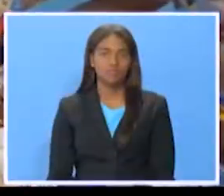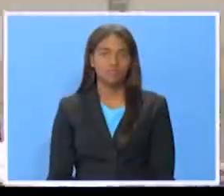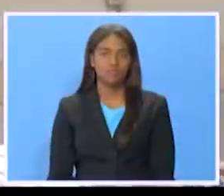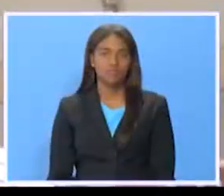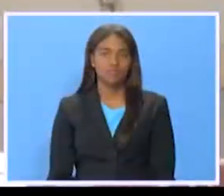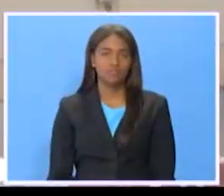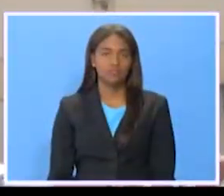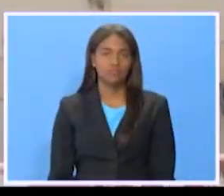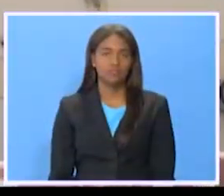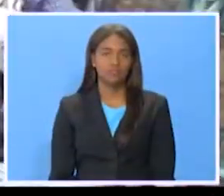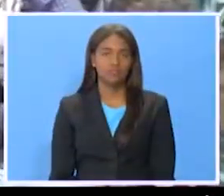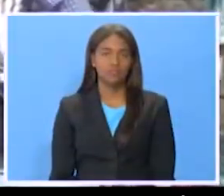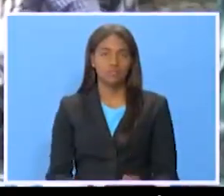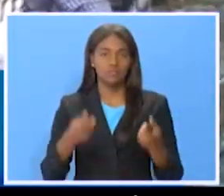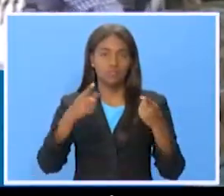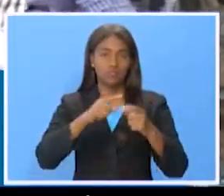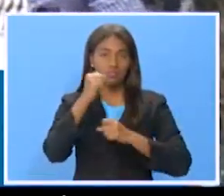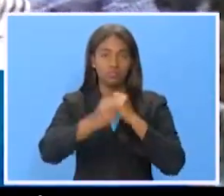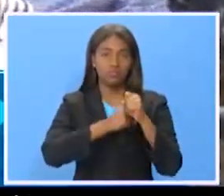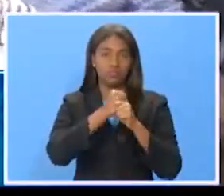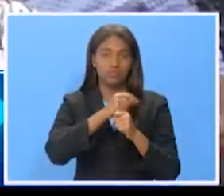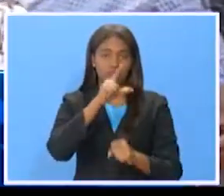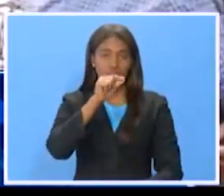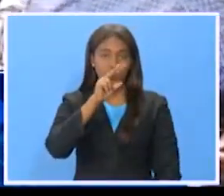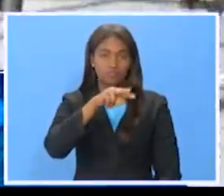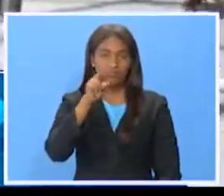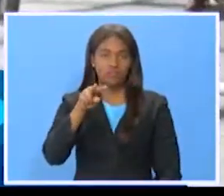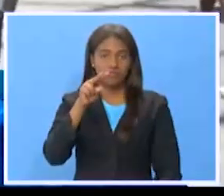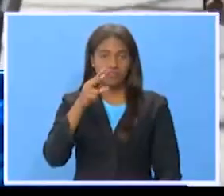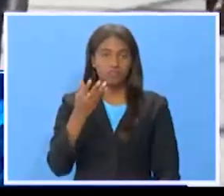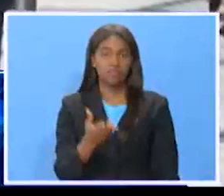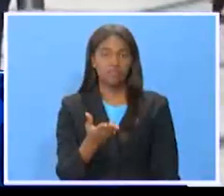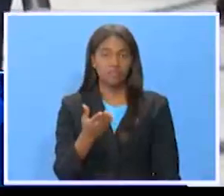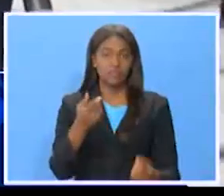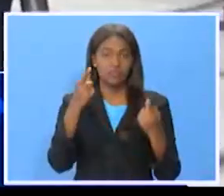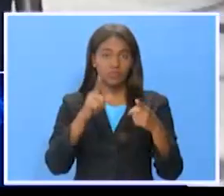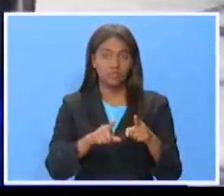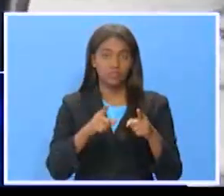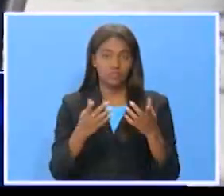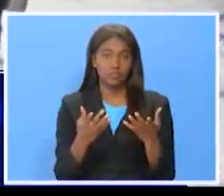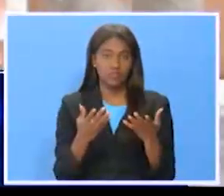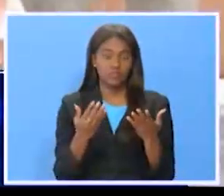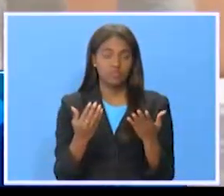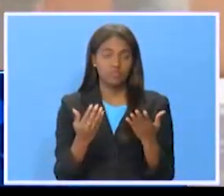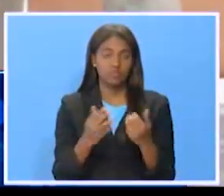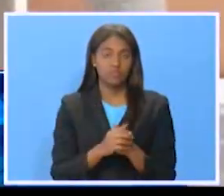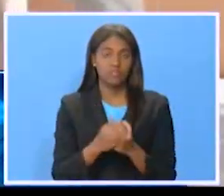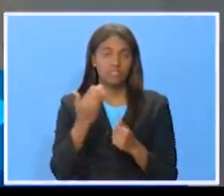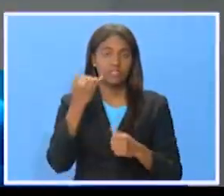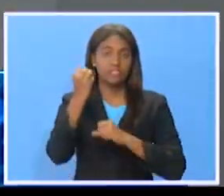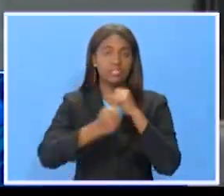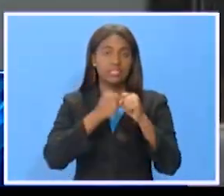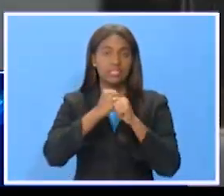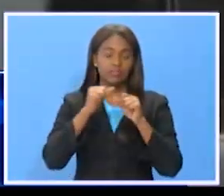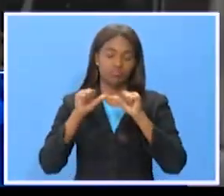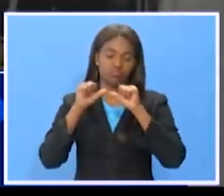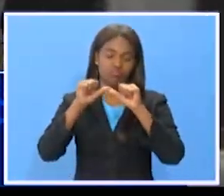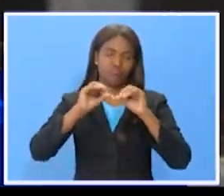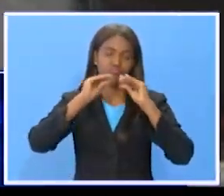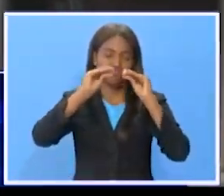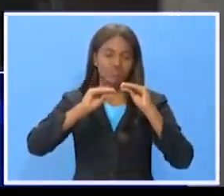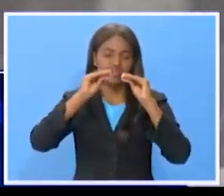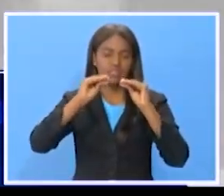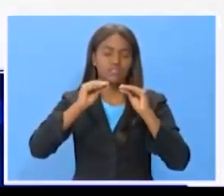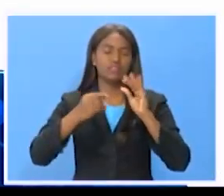La edición del 2022 comienza hoy hasta el 24 de junio con el lema S+C, 15 años contando historias y